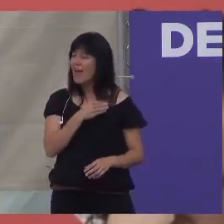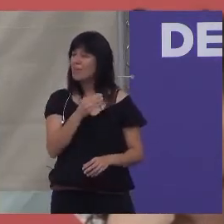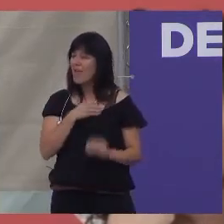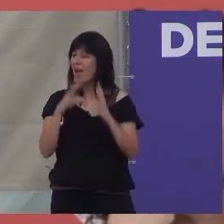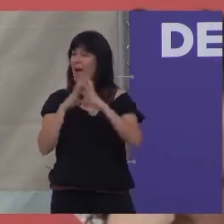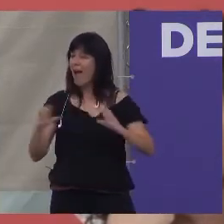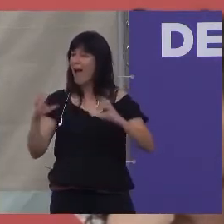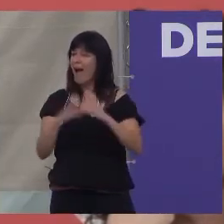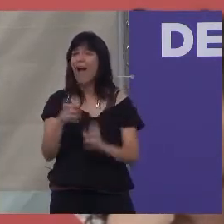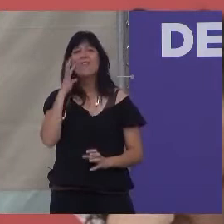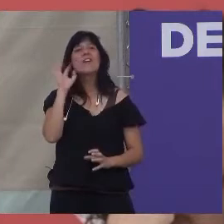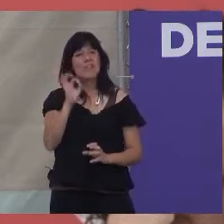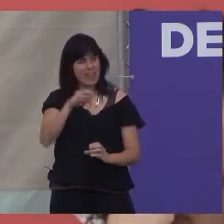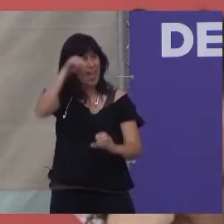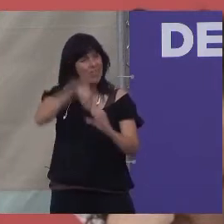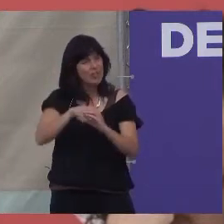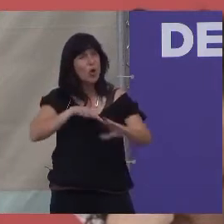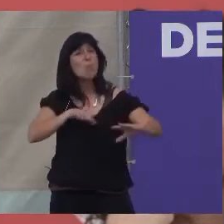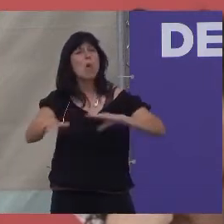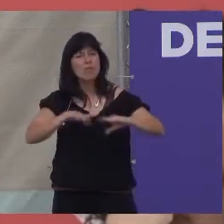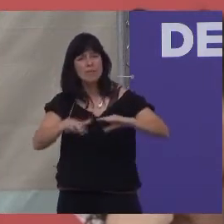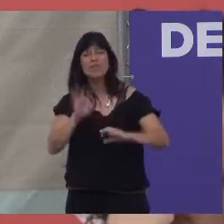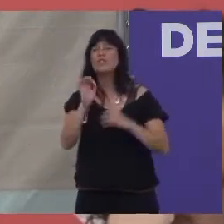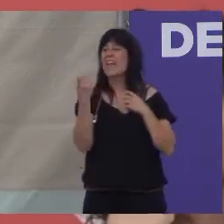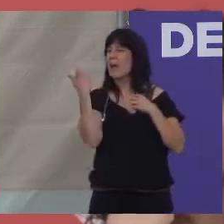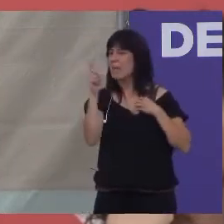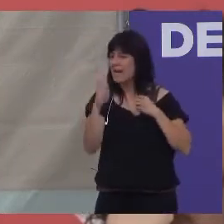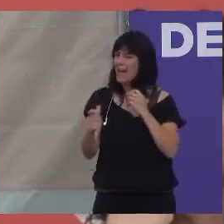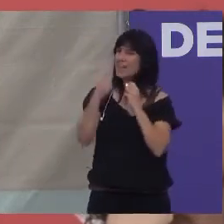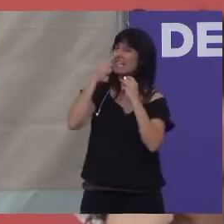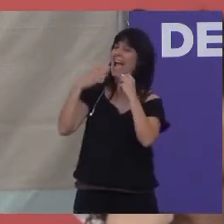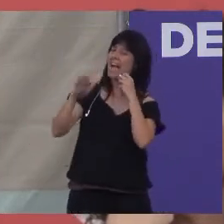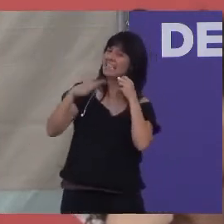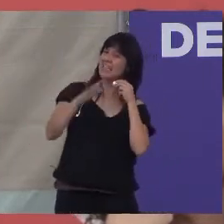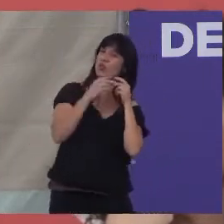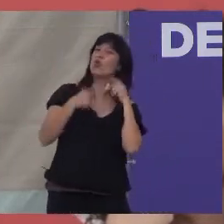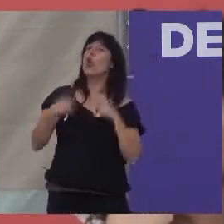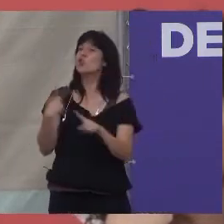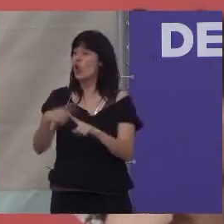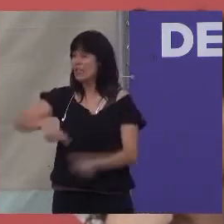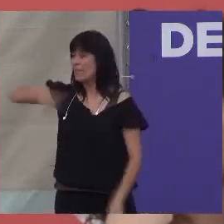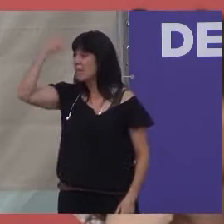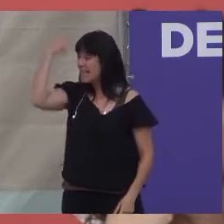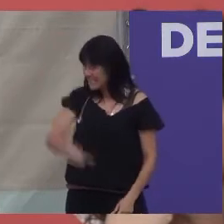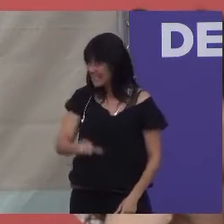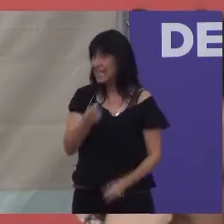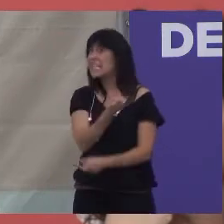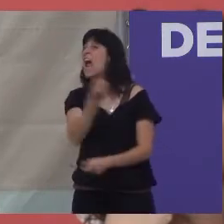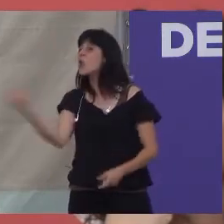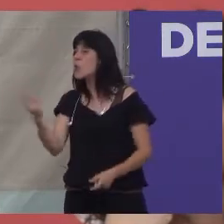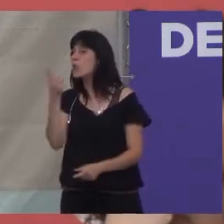estar en un movimiento en el que las palabras, las actitudes y los hechos machistas de algunos individuos